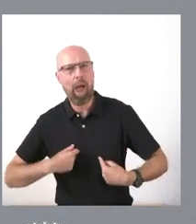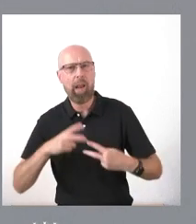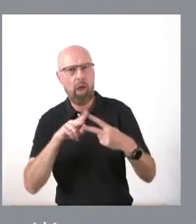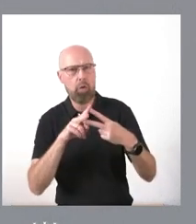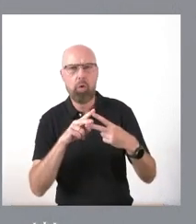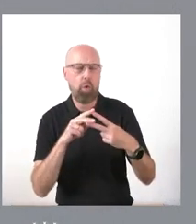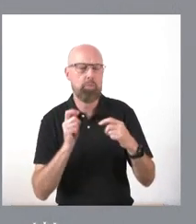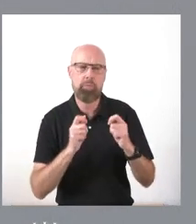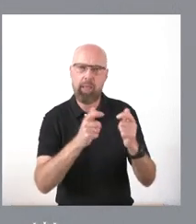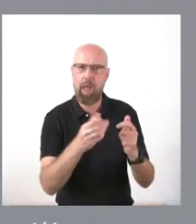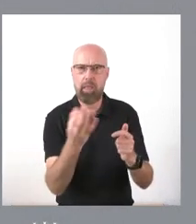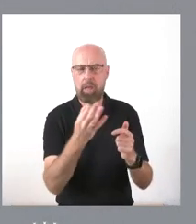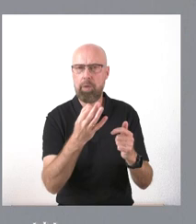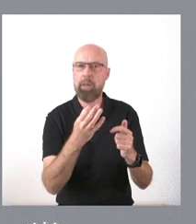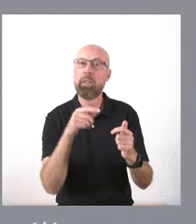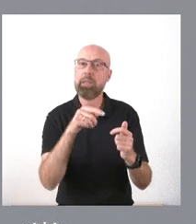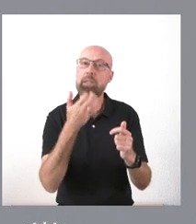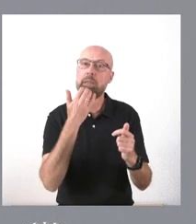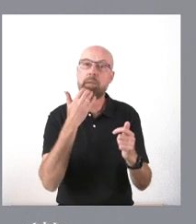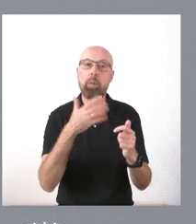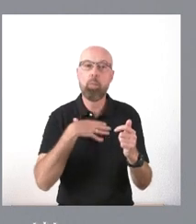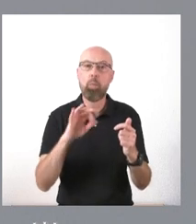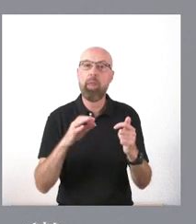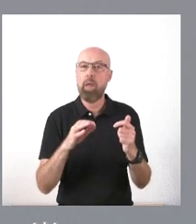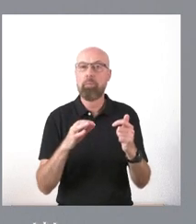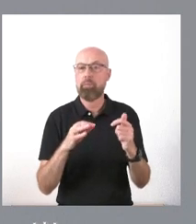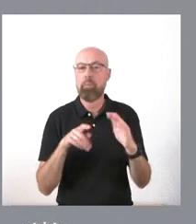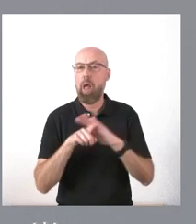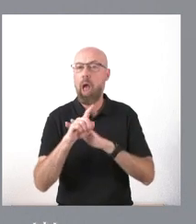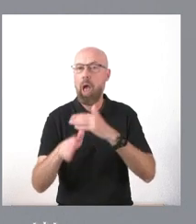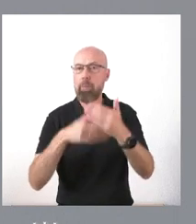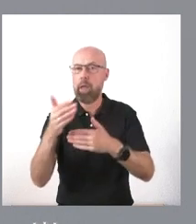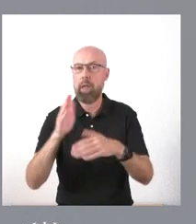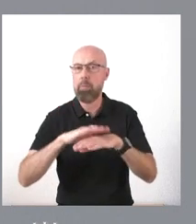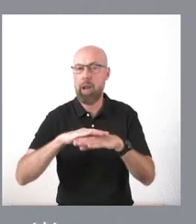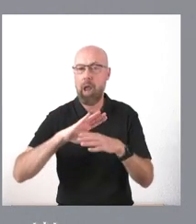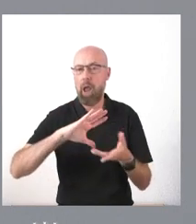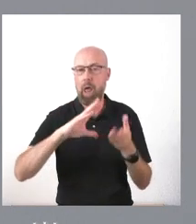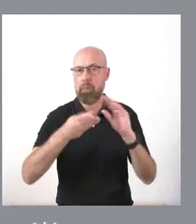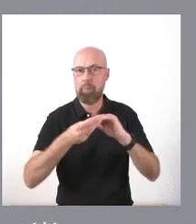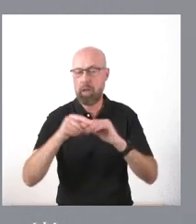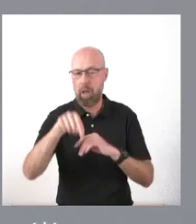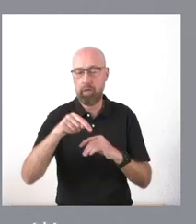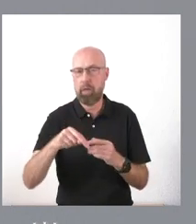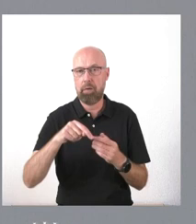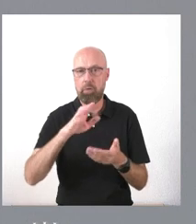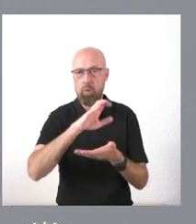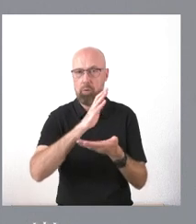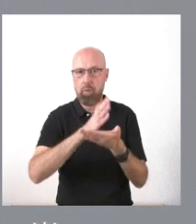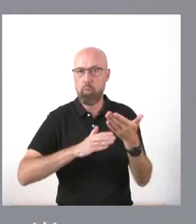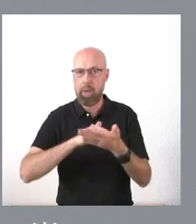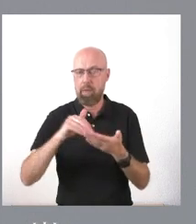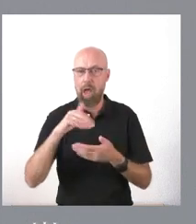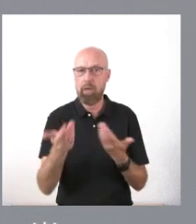posibilidad de avances en materia de aplicación de Procedimientos en nuestra comunidad Autónoma y que sean procedimientos que siempre sean